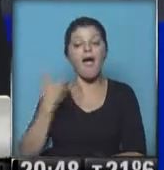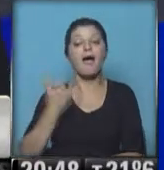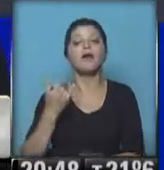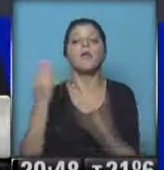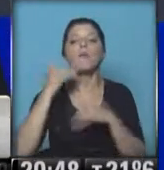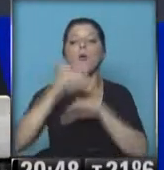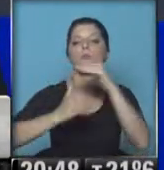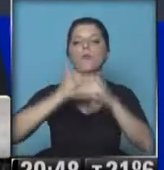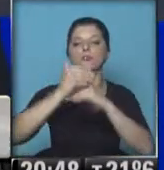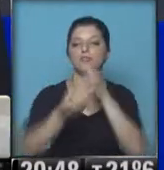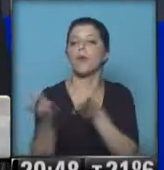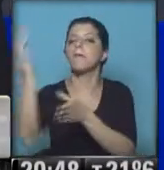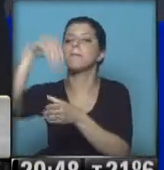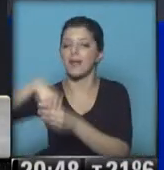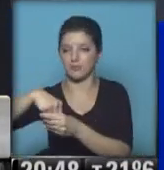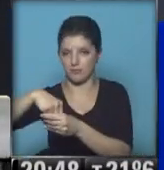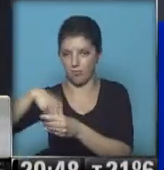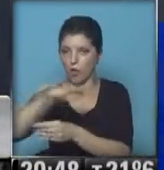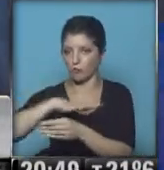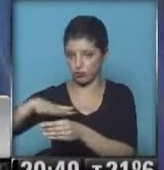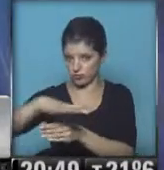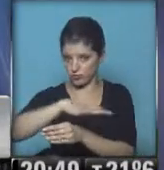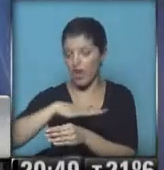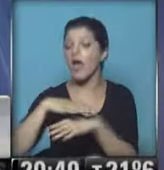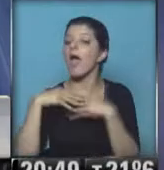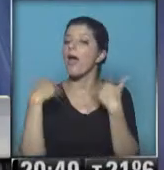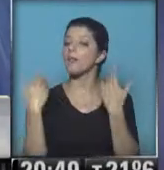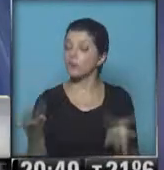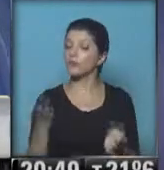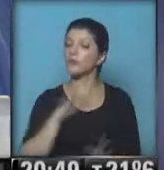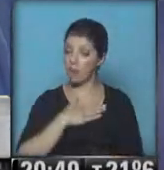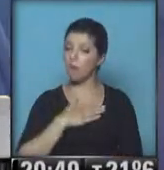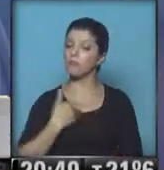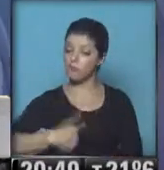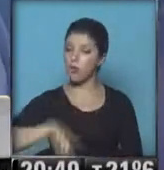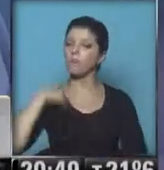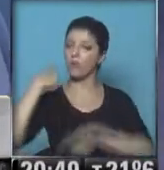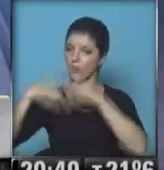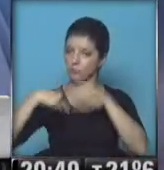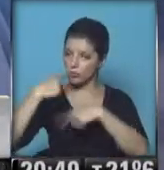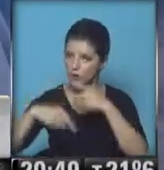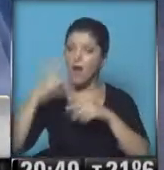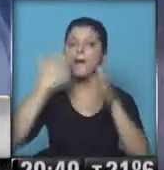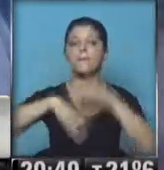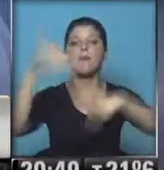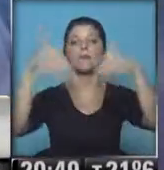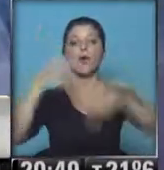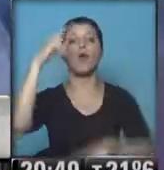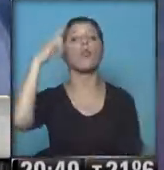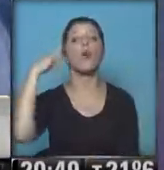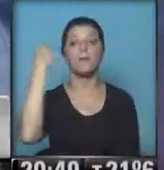proceso de participación ciudadana por lo tanto vamos a continuar vamos a poner las urnas el 9 de noviembre